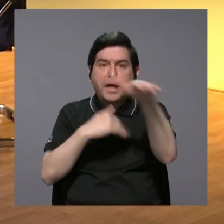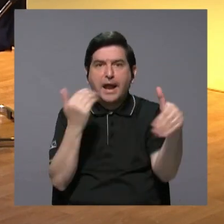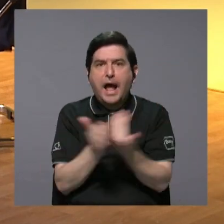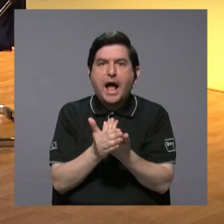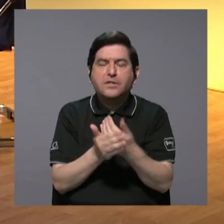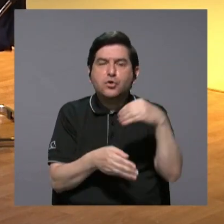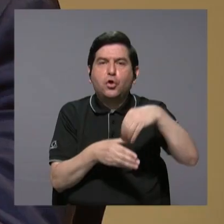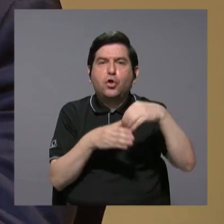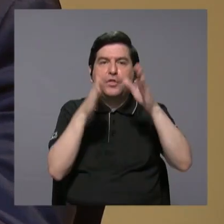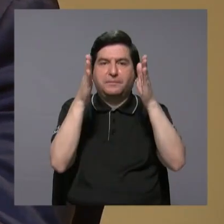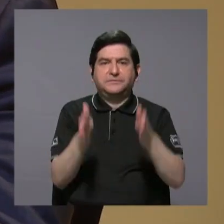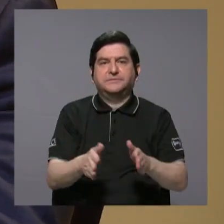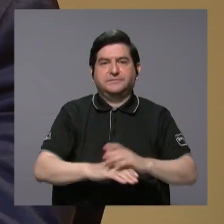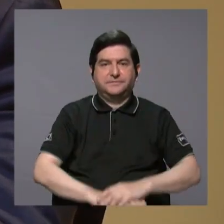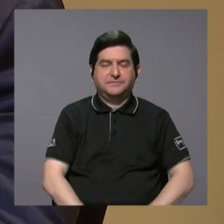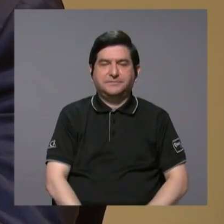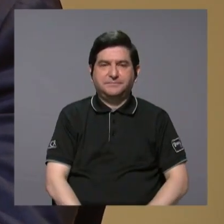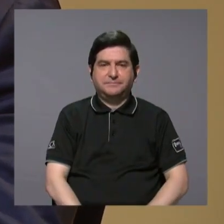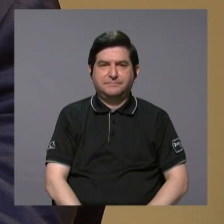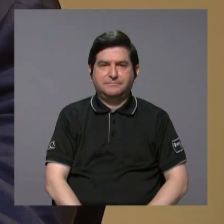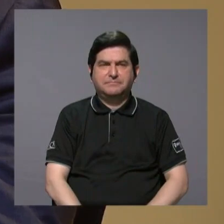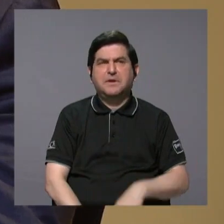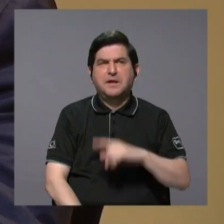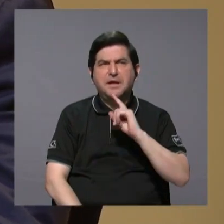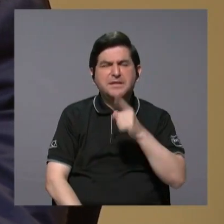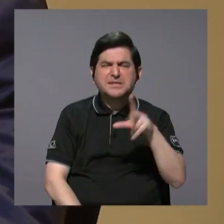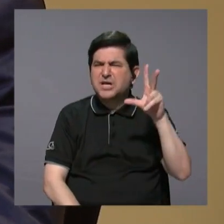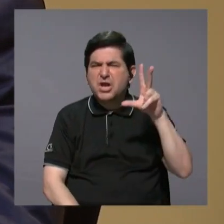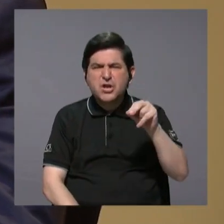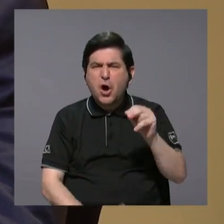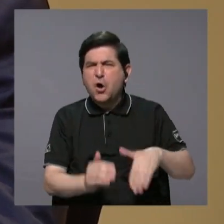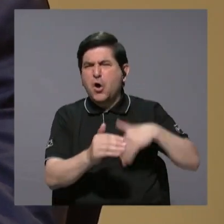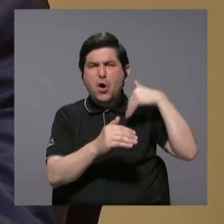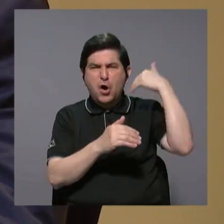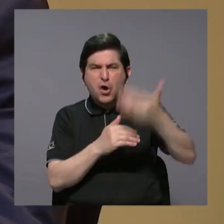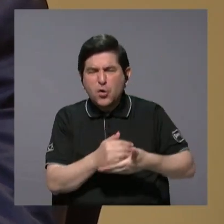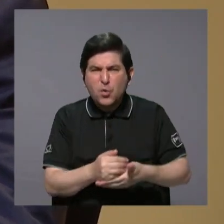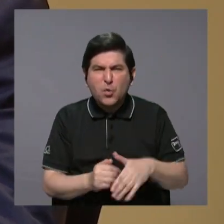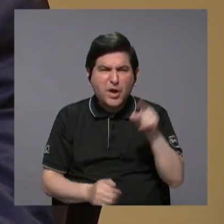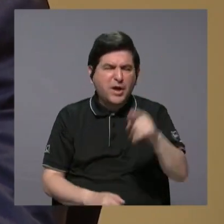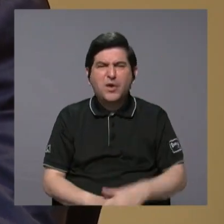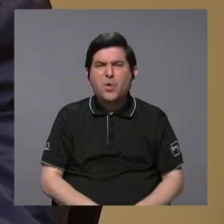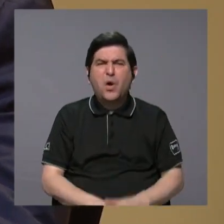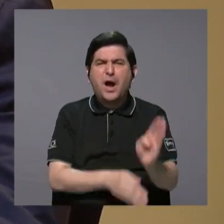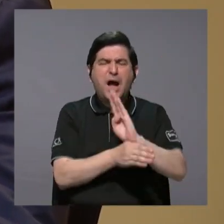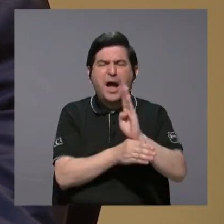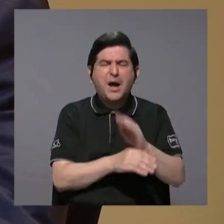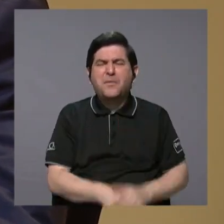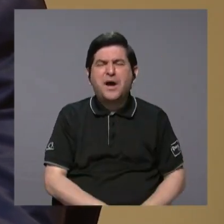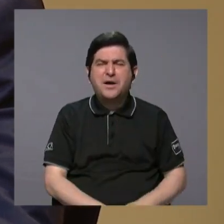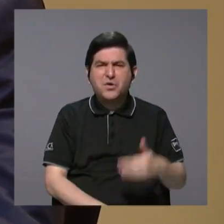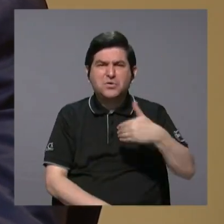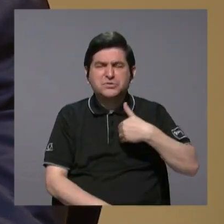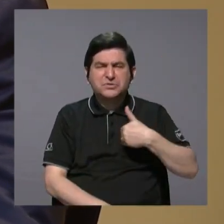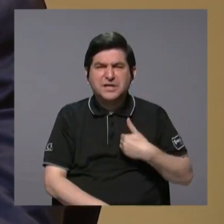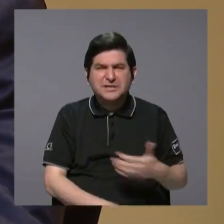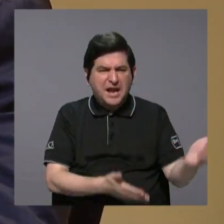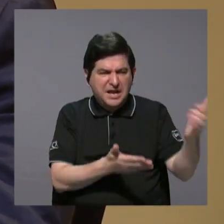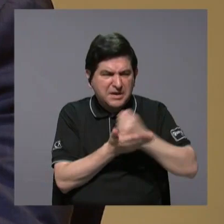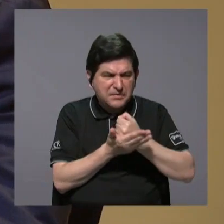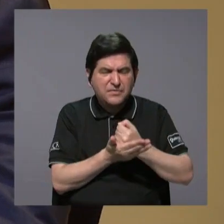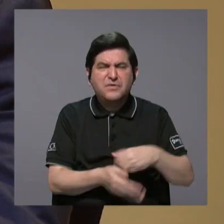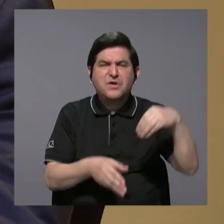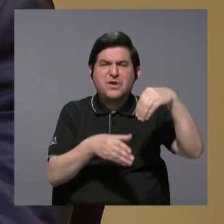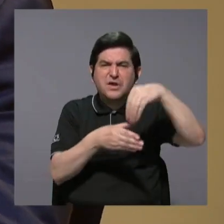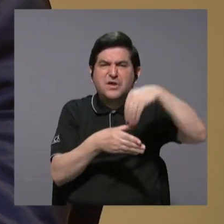esos depositantes. Puede decirse, no, es que después le van a cobrar extra a los bancos y los bancos van a venir y van a volver a rellenar